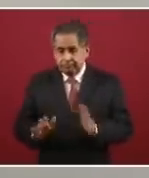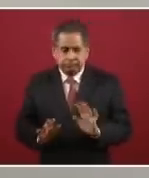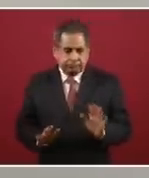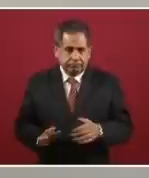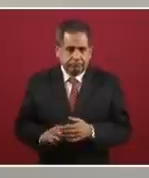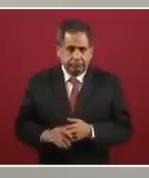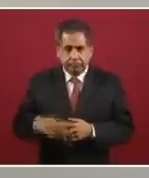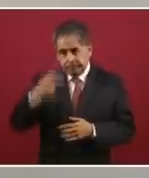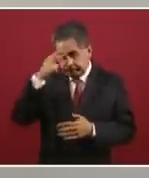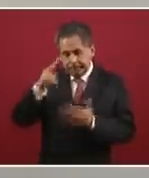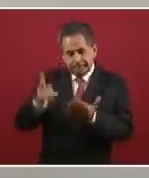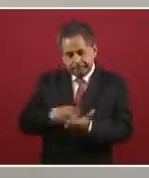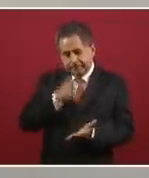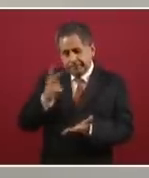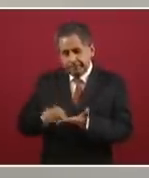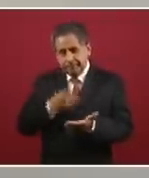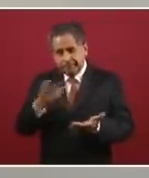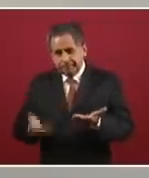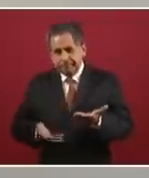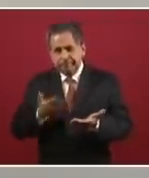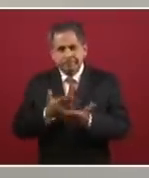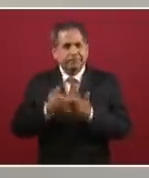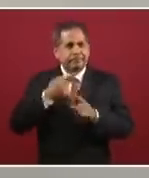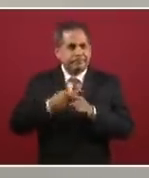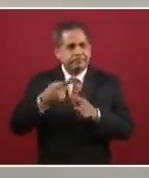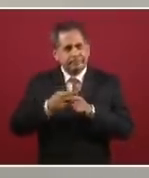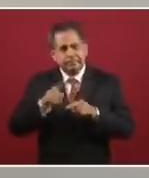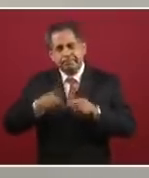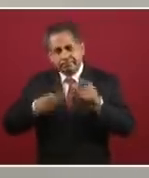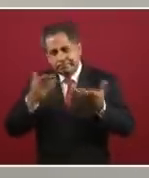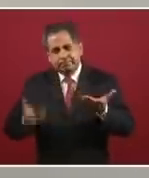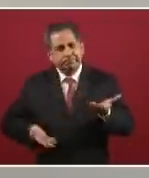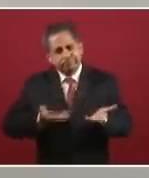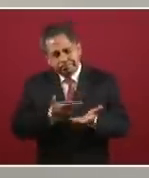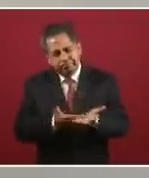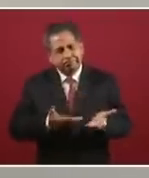México lo ha planteado en diversas ocasiones con diferentes grados de prioridad.